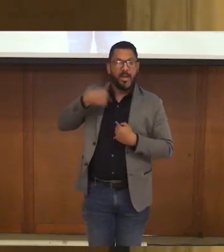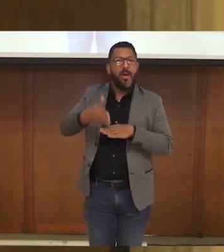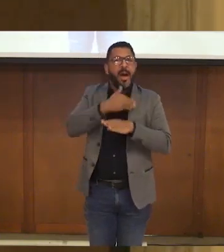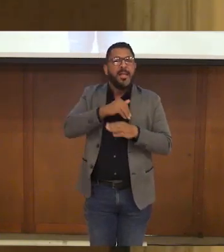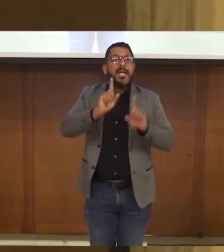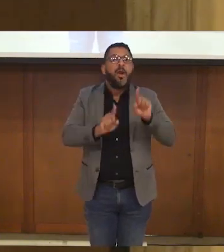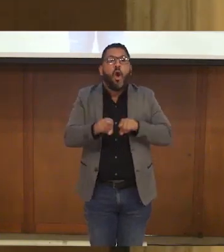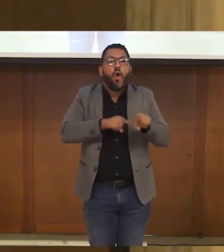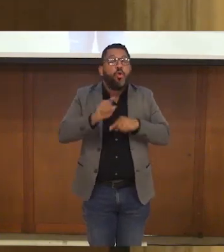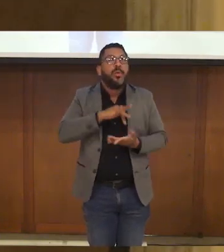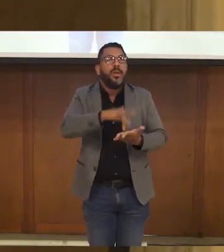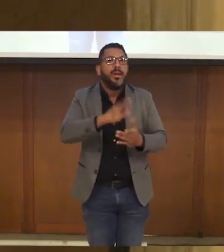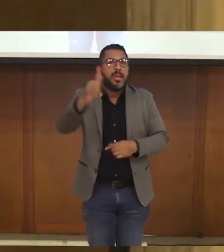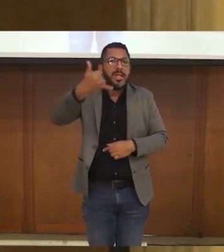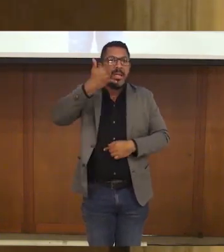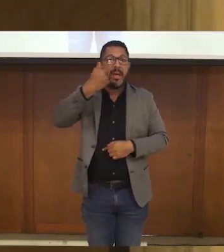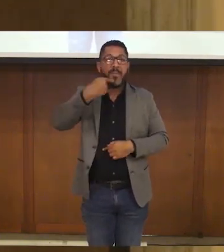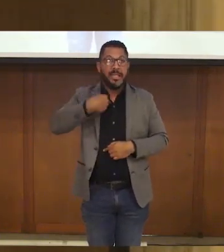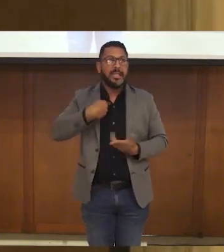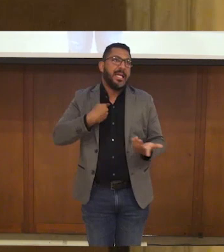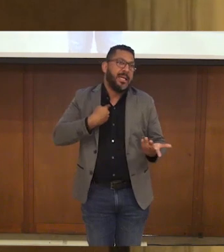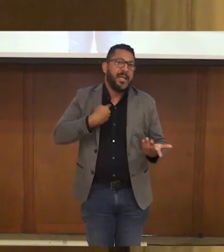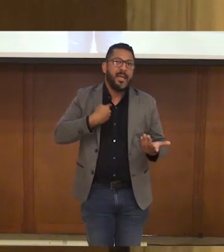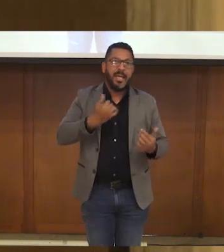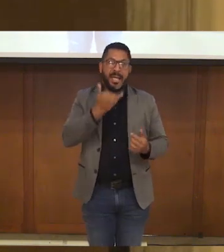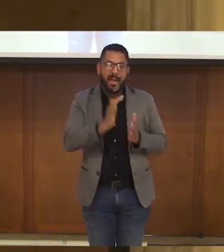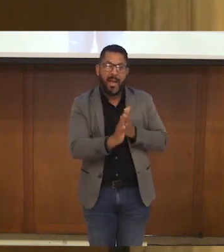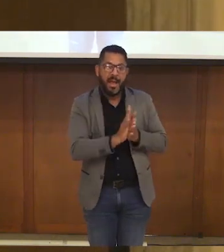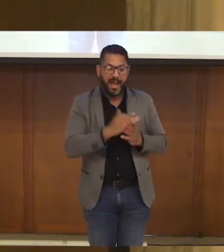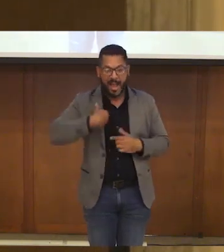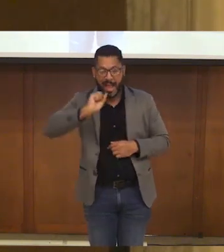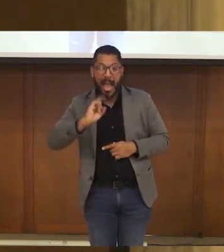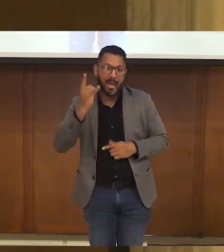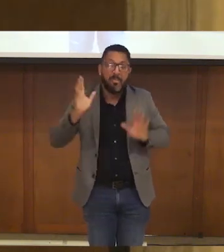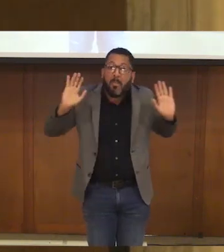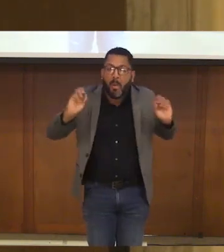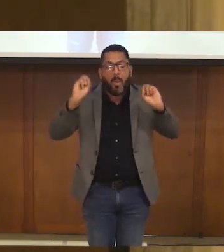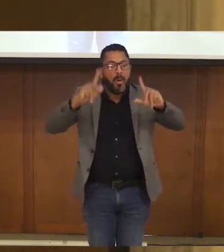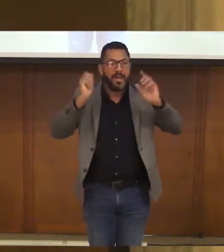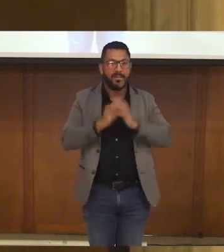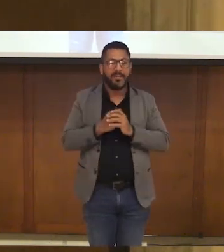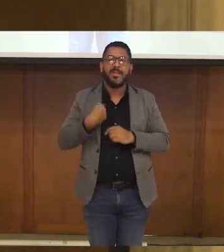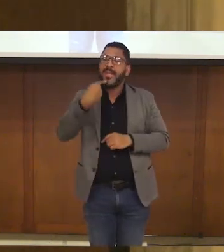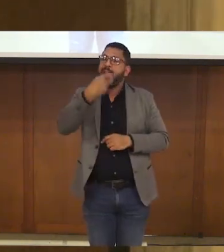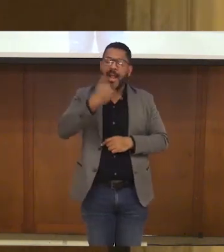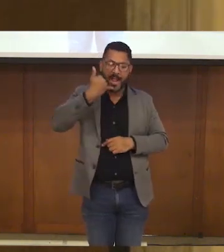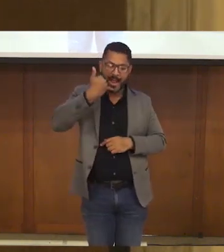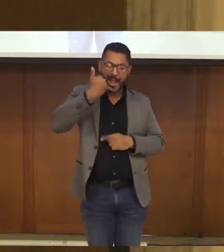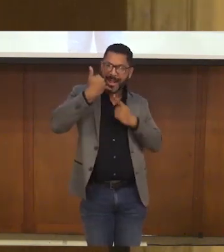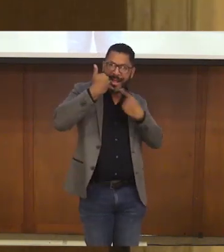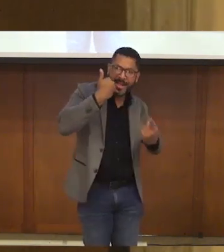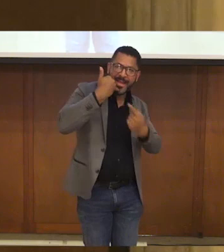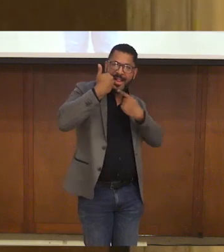claro, cuando te llaman, cuando has participado en un concurso y te llaman, normalmente te llaman para decirte que pues ¿qué ha pasado? ¿Te lo ganaste o algo? Bueno, entonces yo